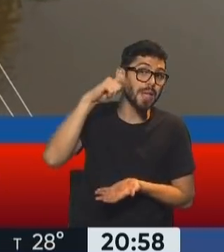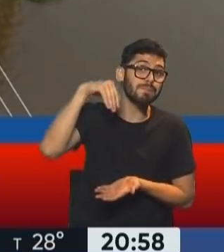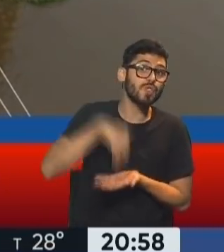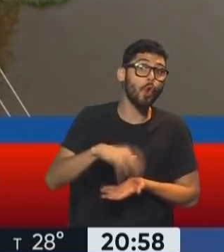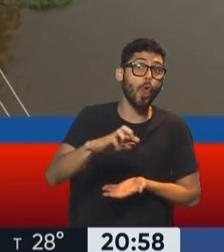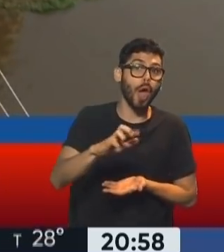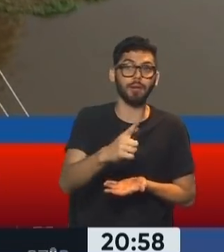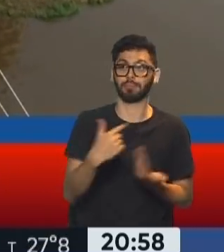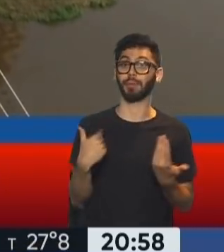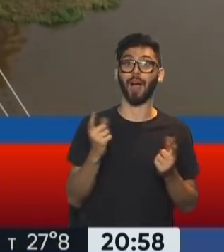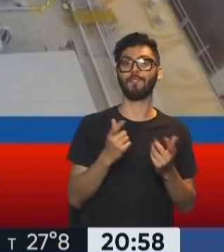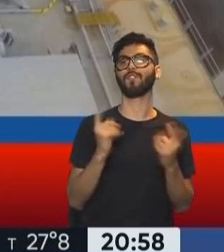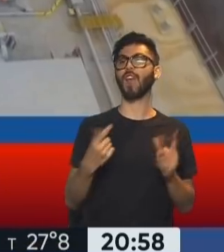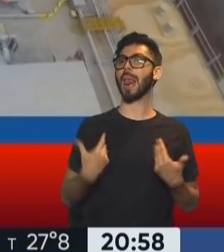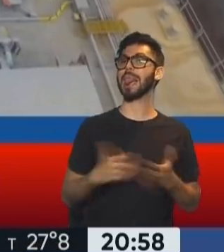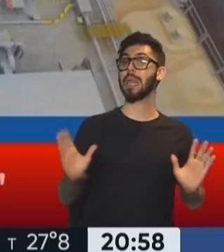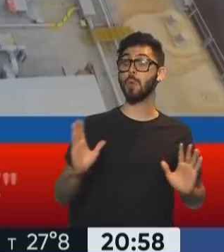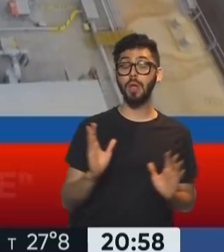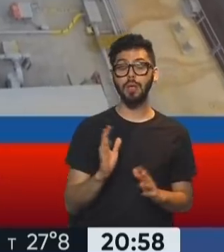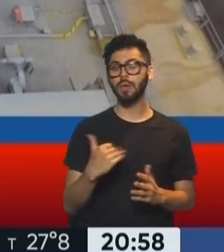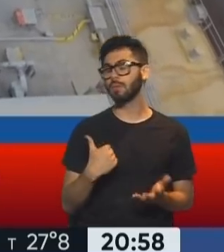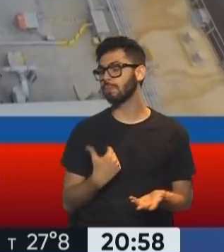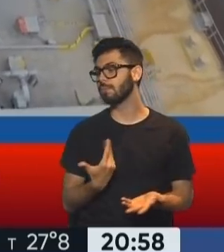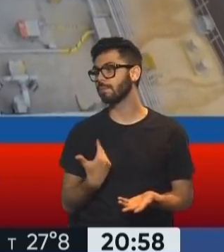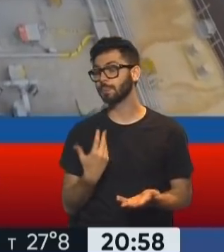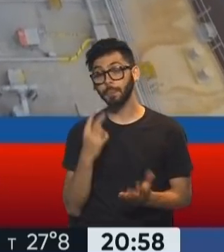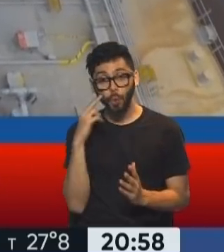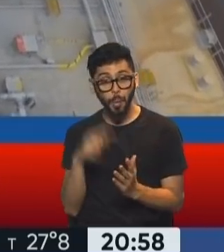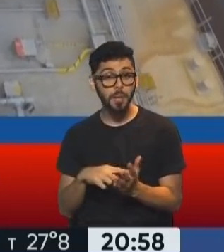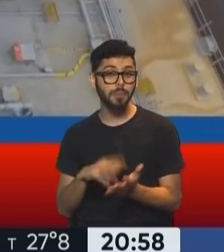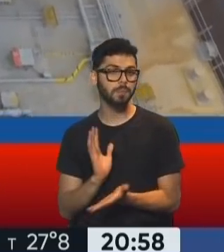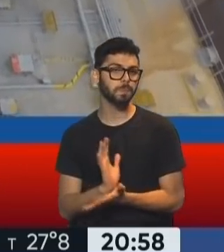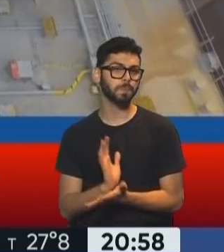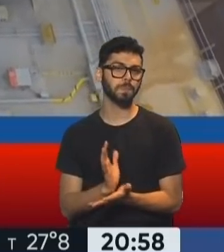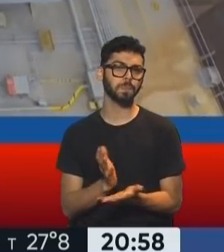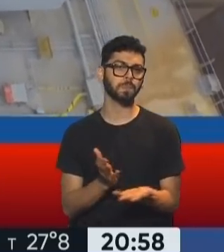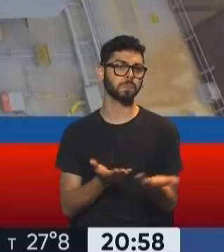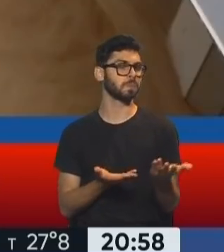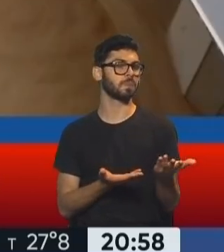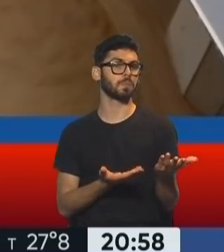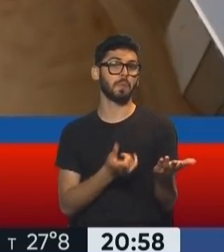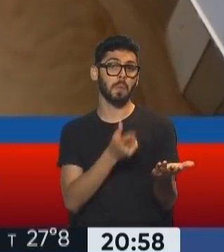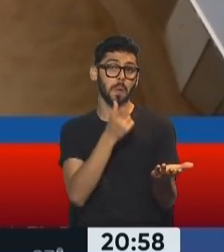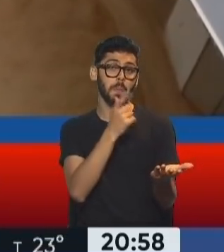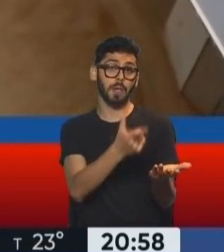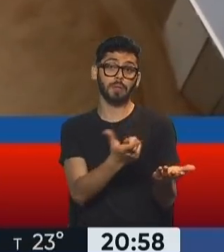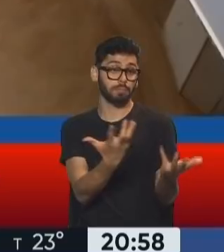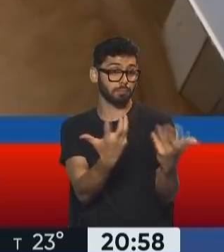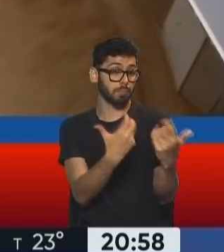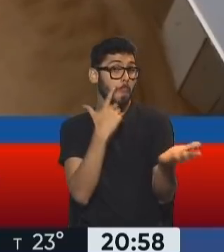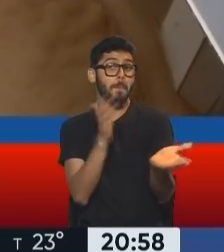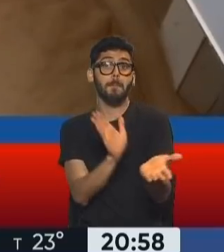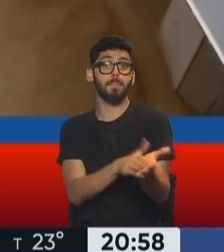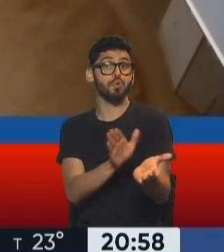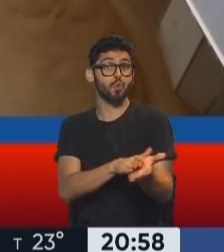para mí es algo así como haber presentado directamente esto de relevo de pruebas, porque se ha